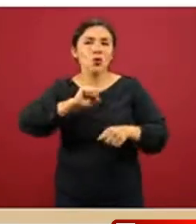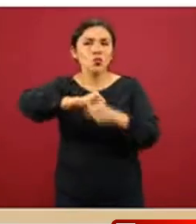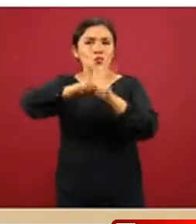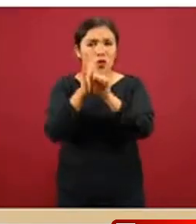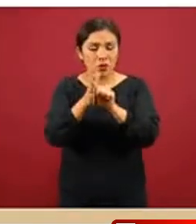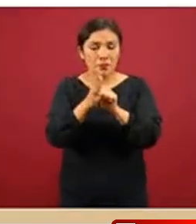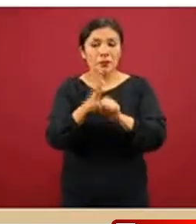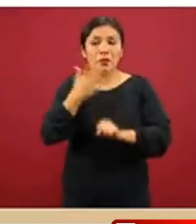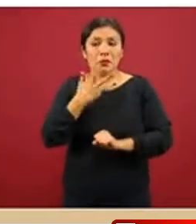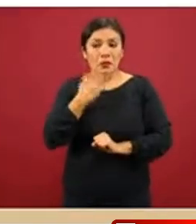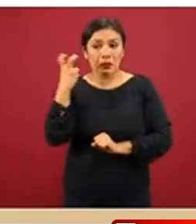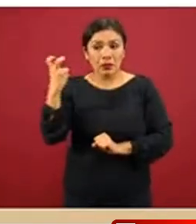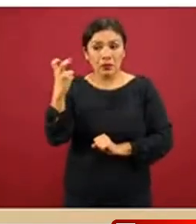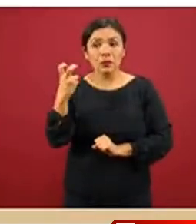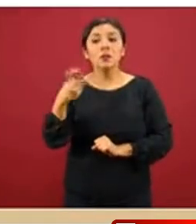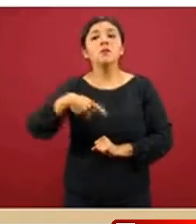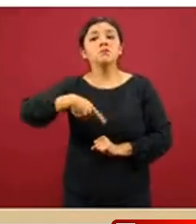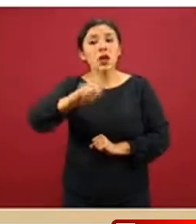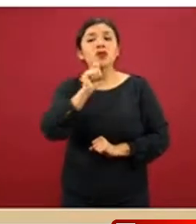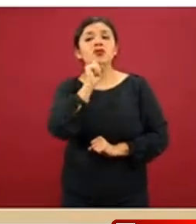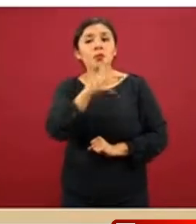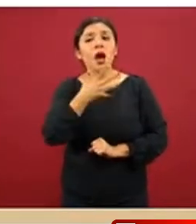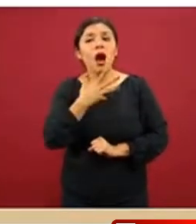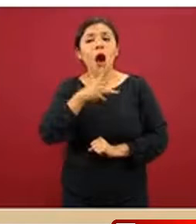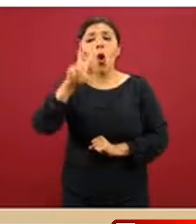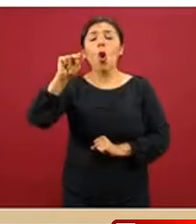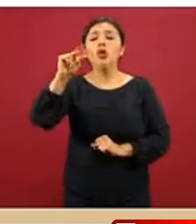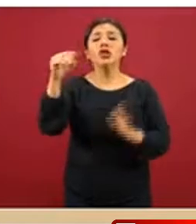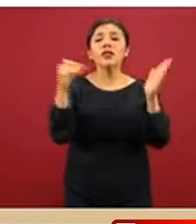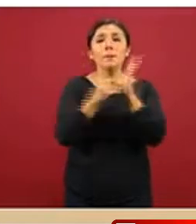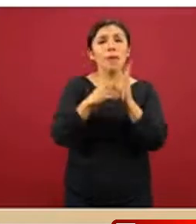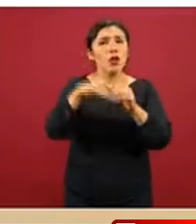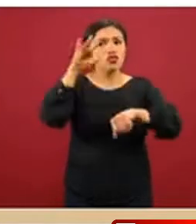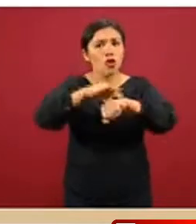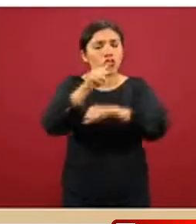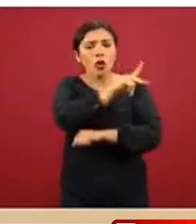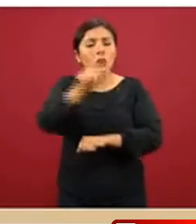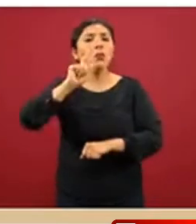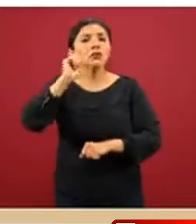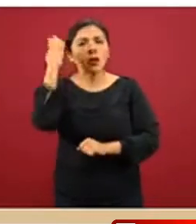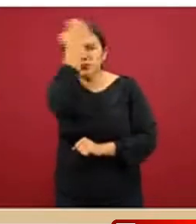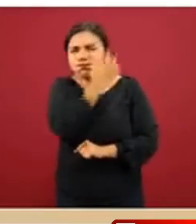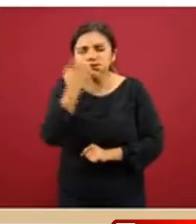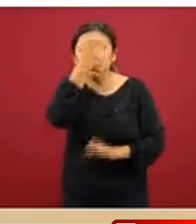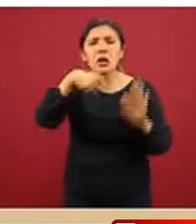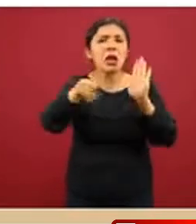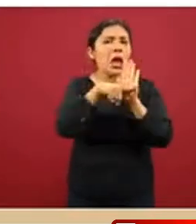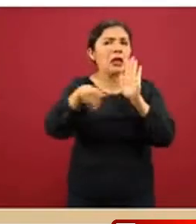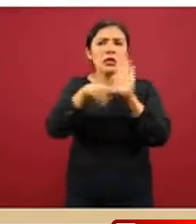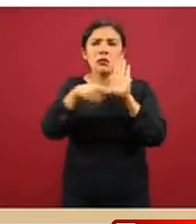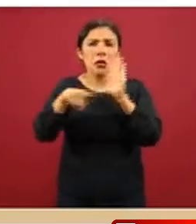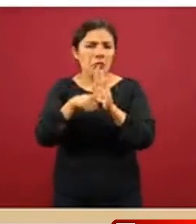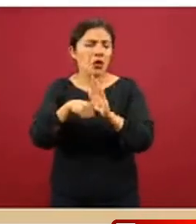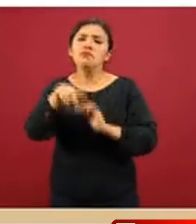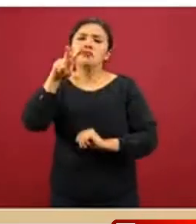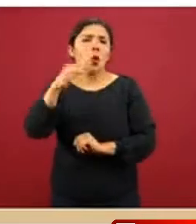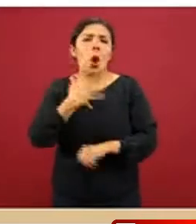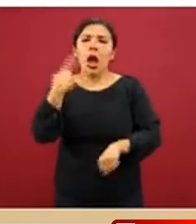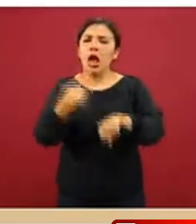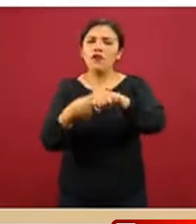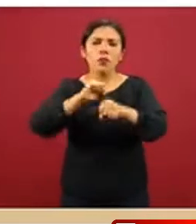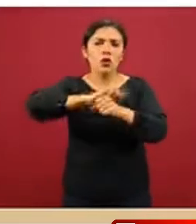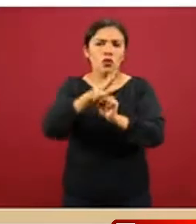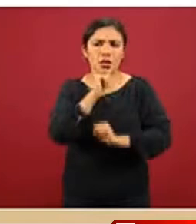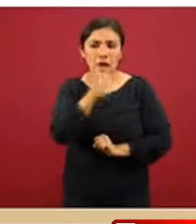acumulados hasta el momento, pero así también prácticamente 80,000 profesionales de la salud han dado negativos a la prueba, por lo tanto fueron descartados,